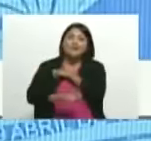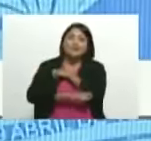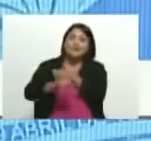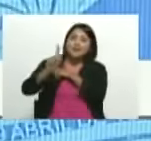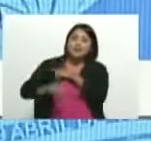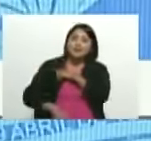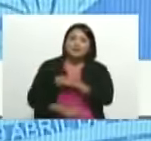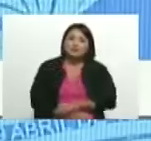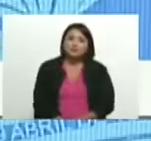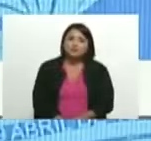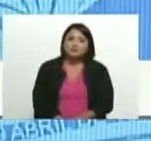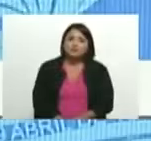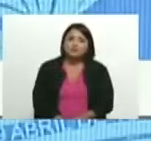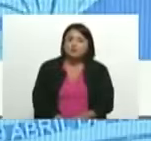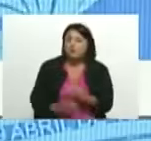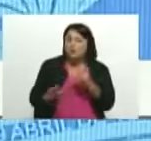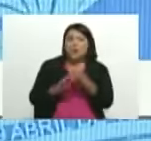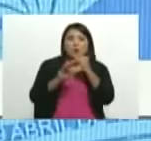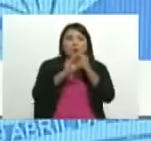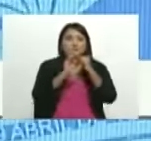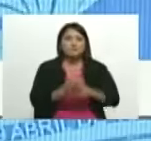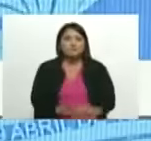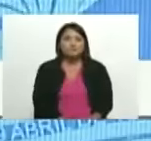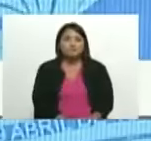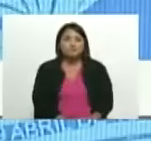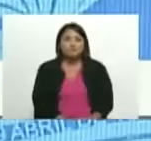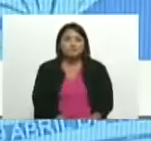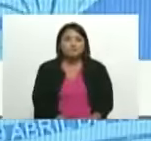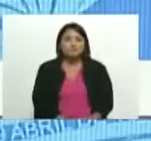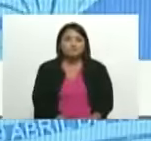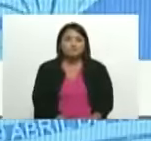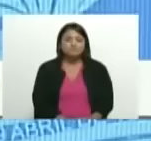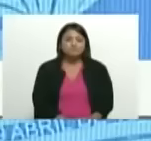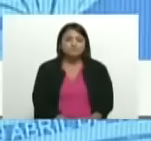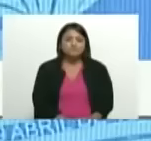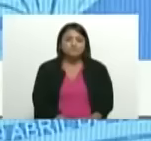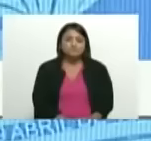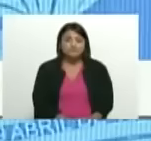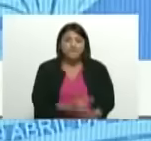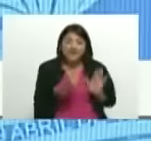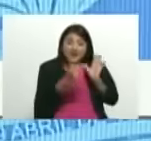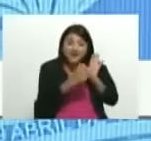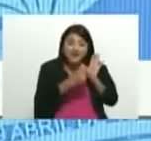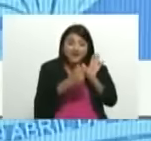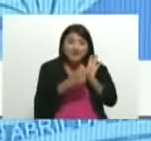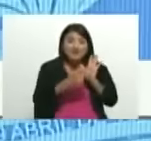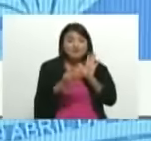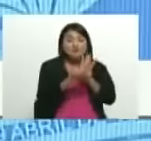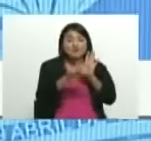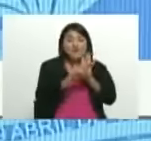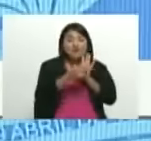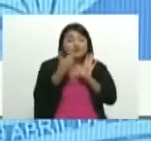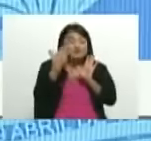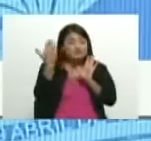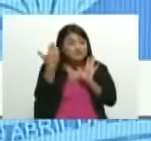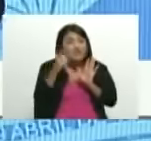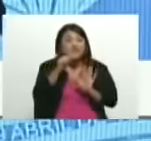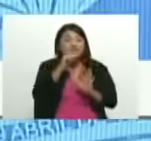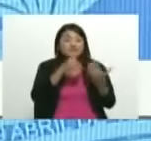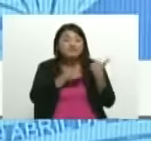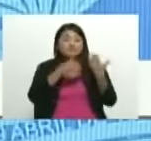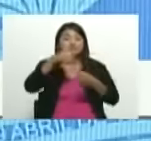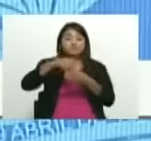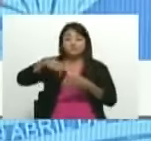Es un fraude del mismo libro, a este. Aquí dice que quien hace las elecciones en Venezuela es el Consejo Nacional